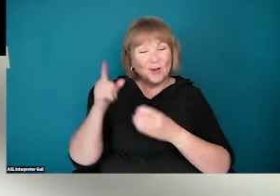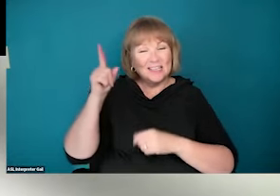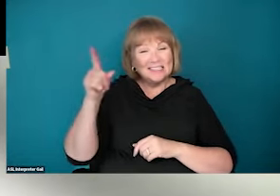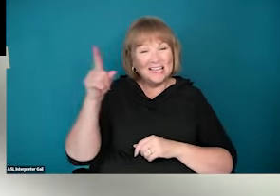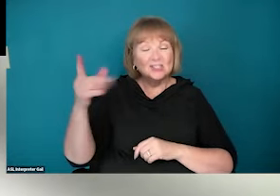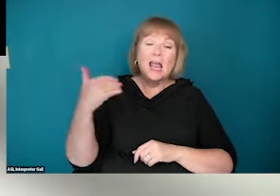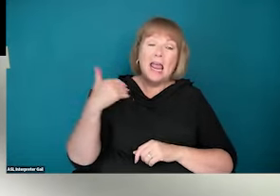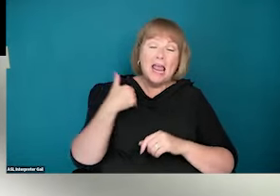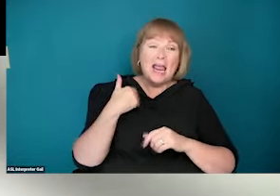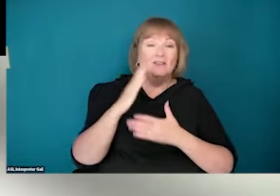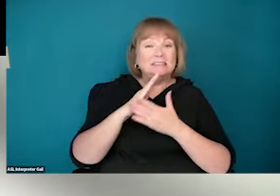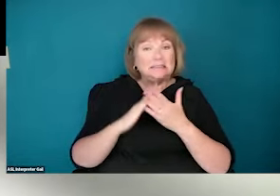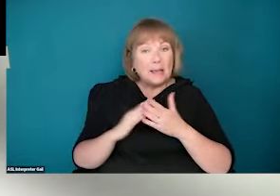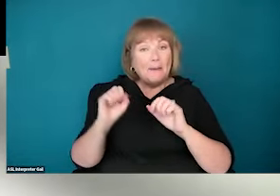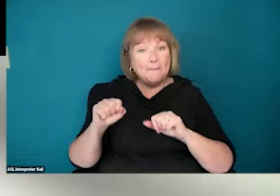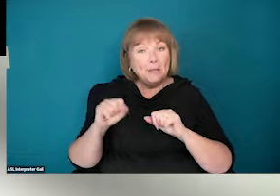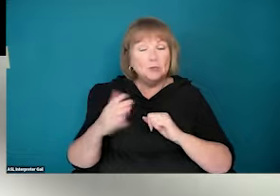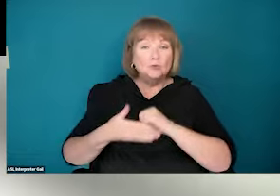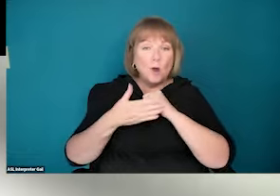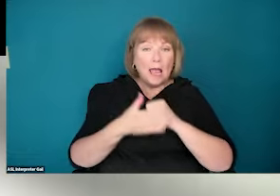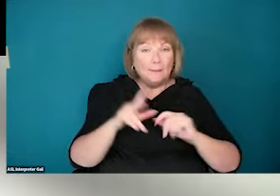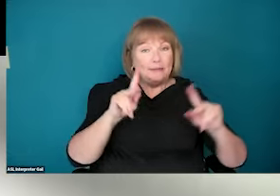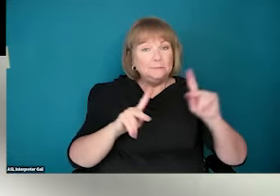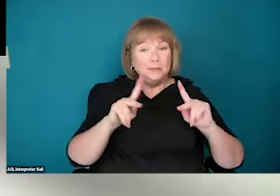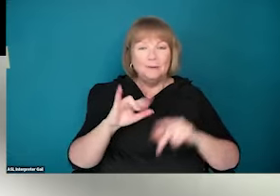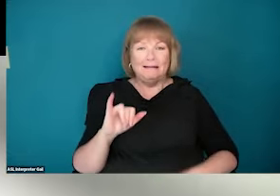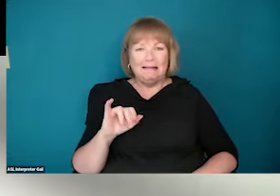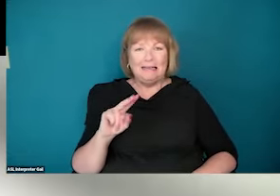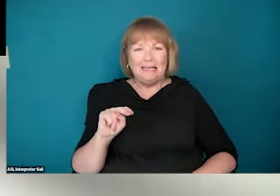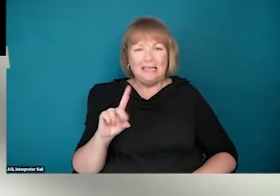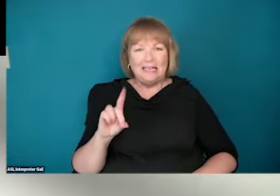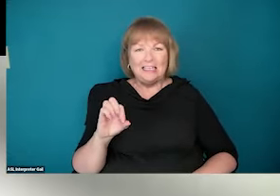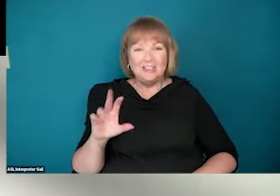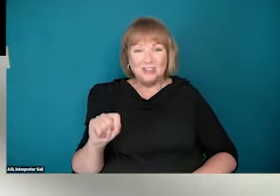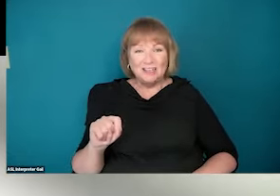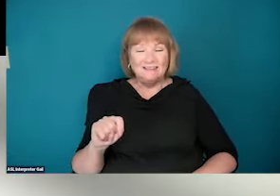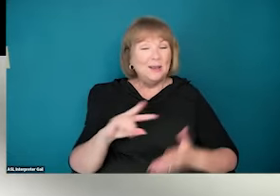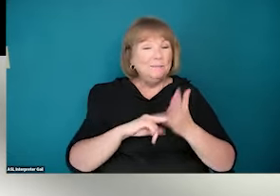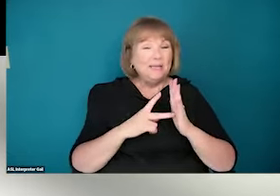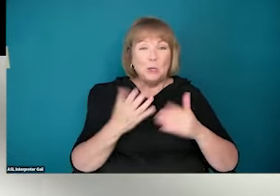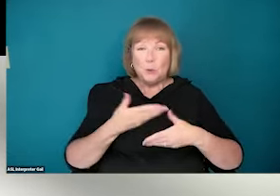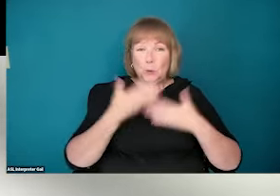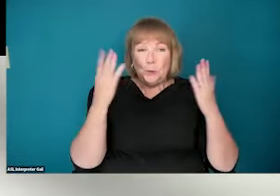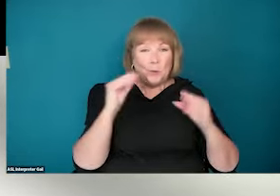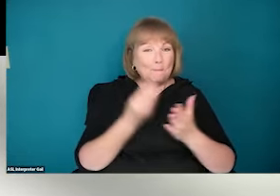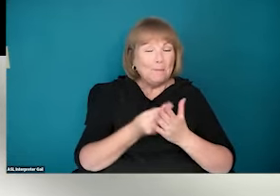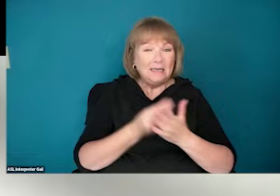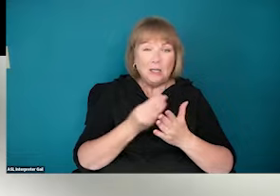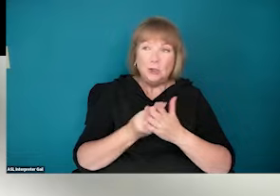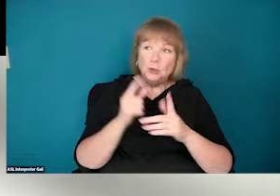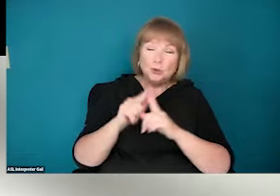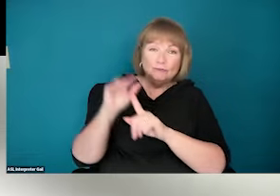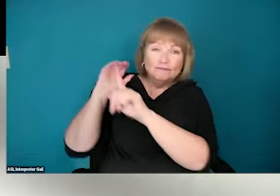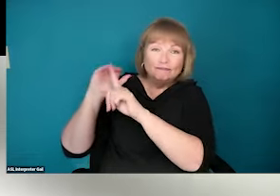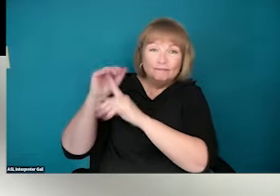oficina de discapacidad de Wisconsin. Hay algunas provisiones, algún financiación para personas